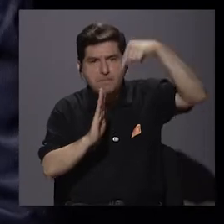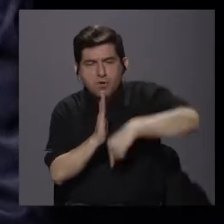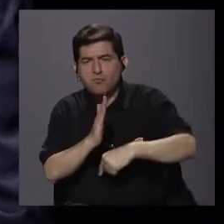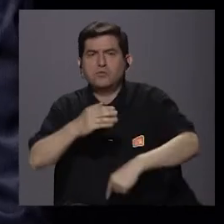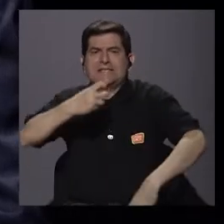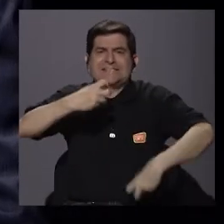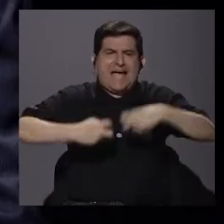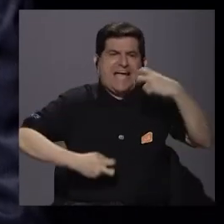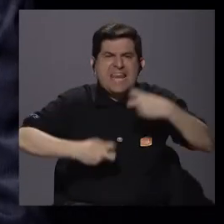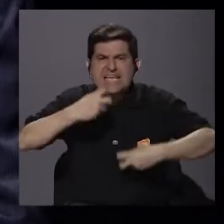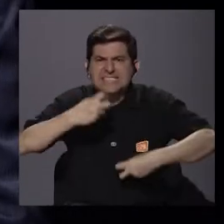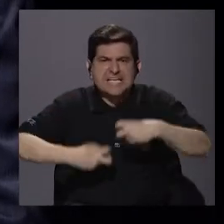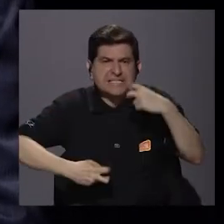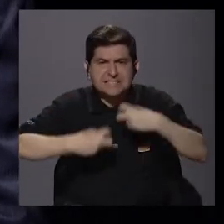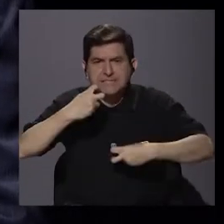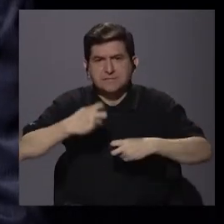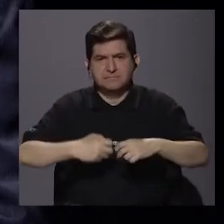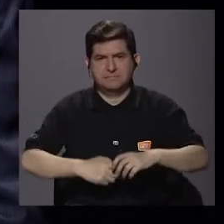crisis